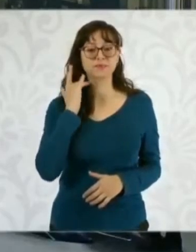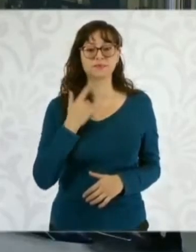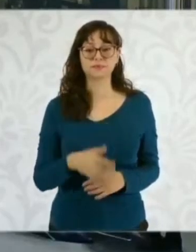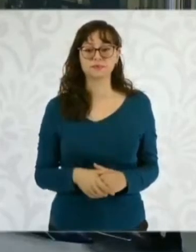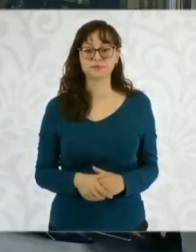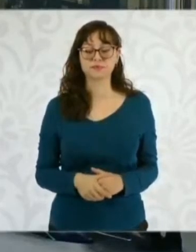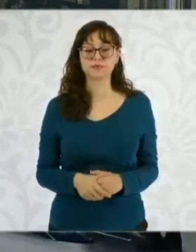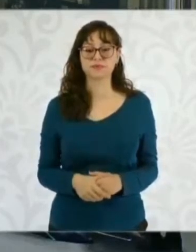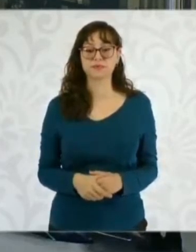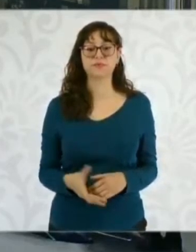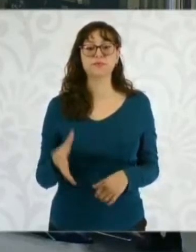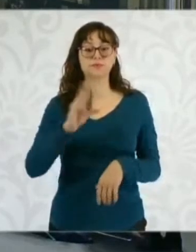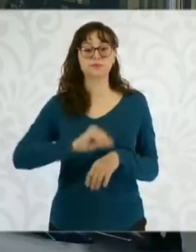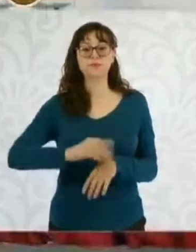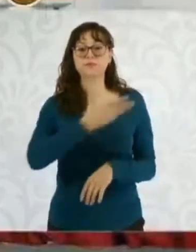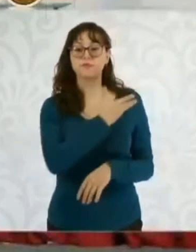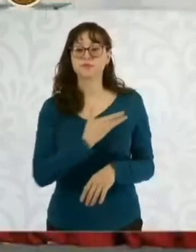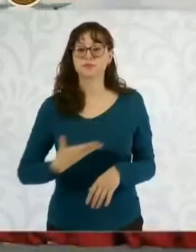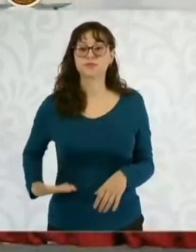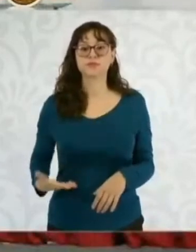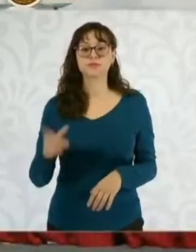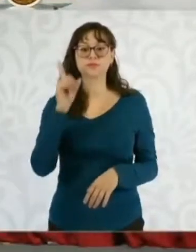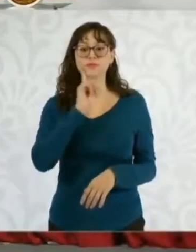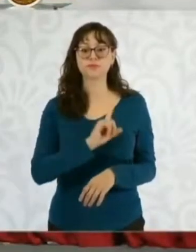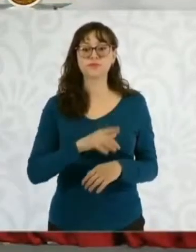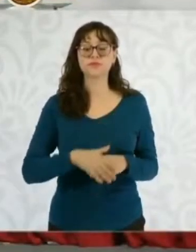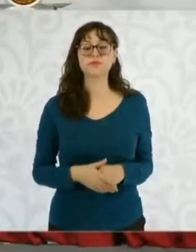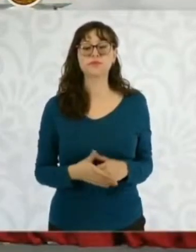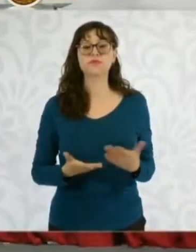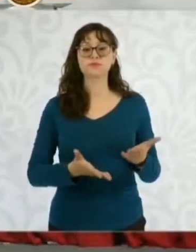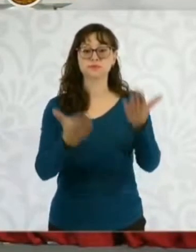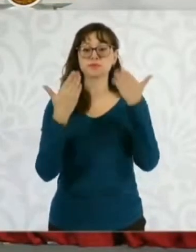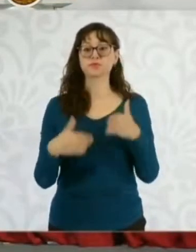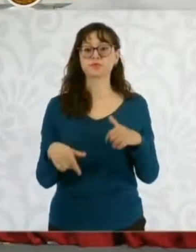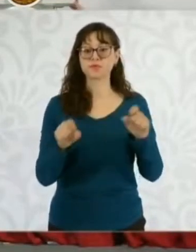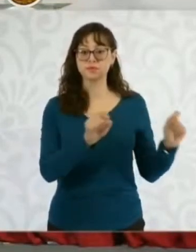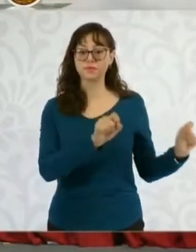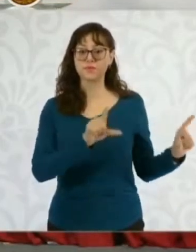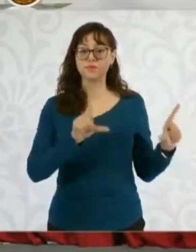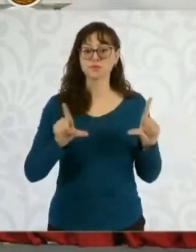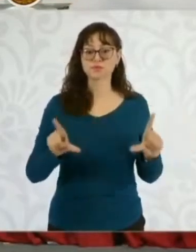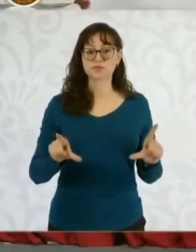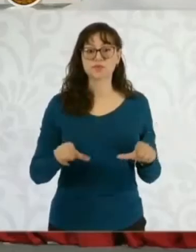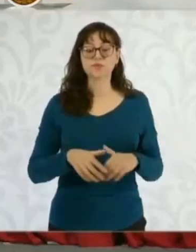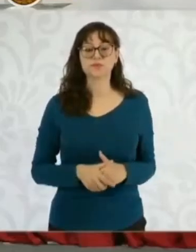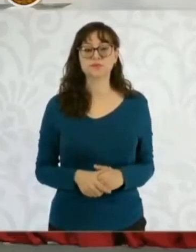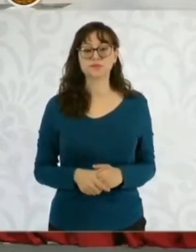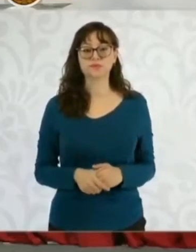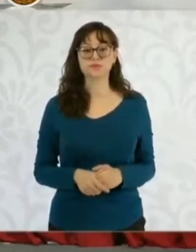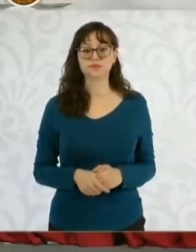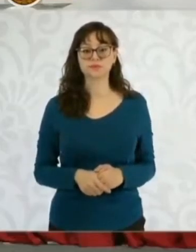Con su permiso, presidenta. Si me pasa la primera diapositiva, por favor.